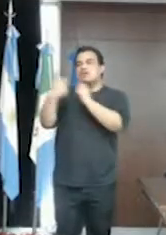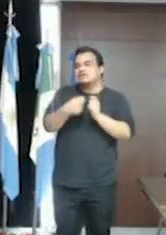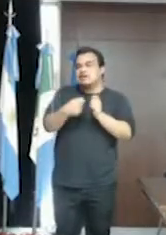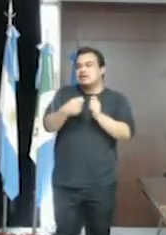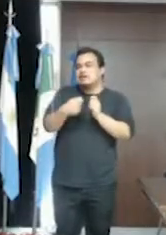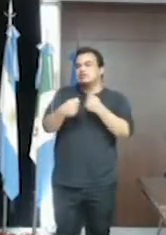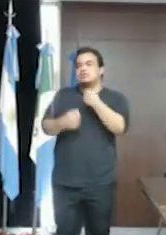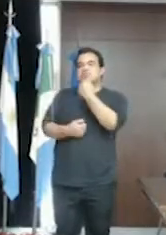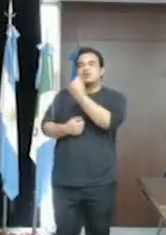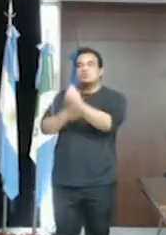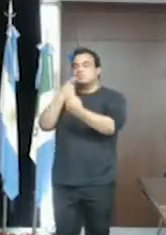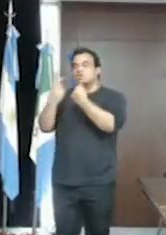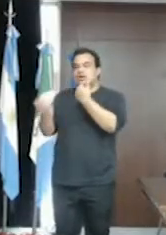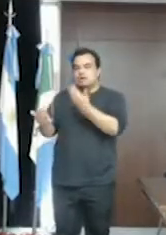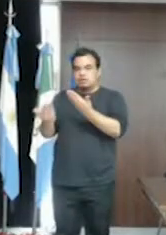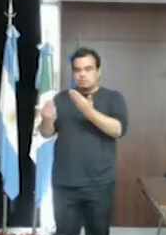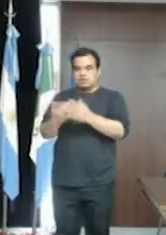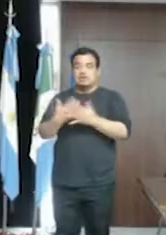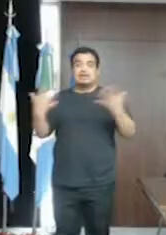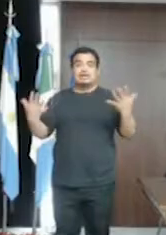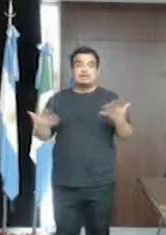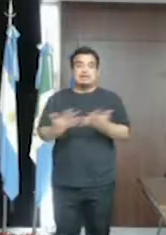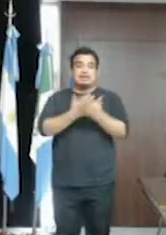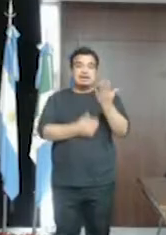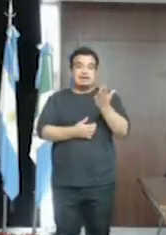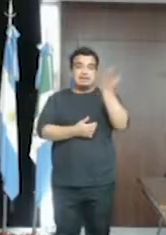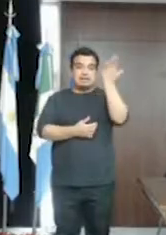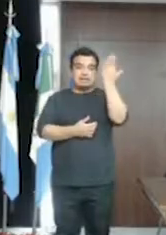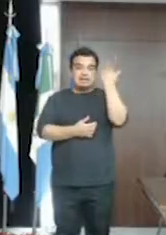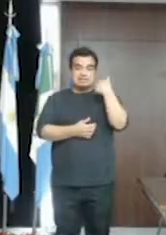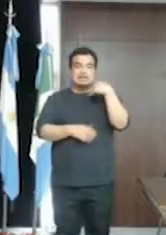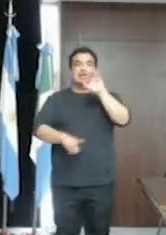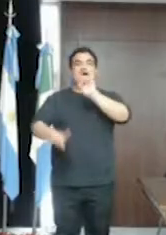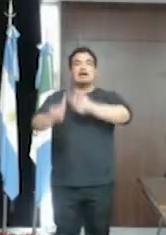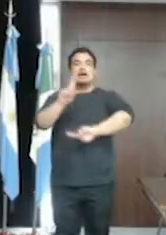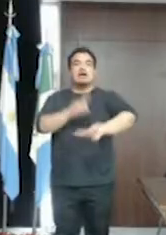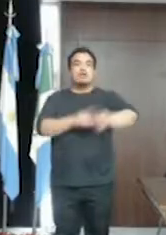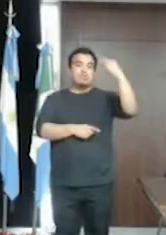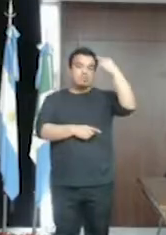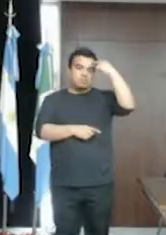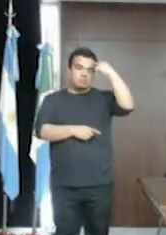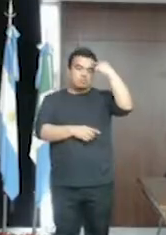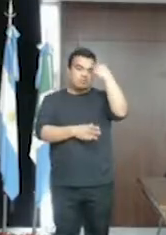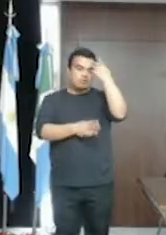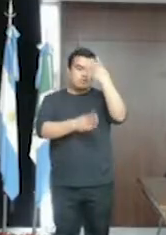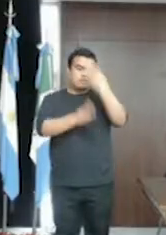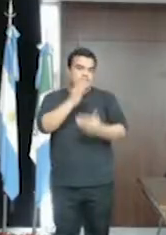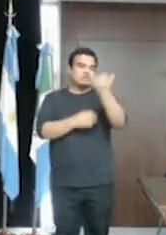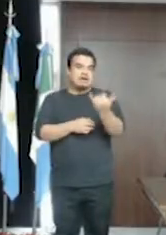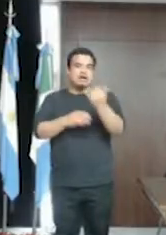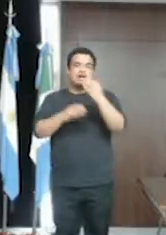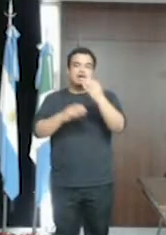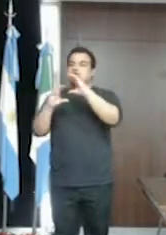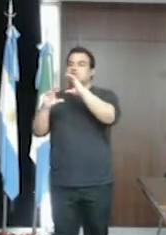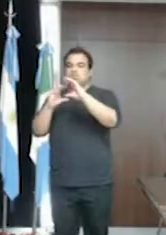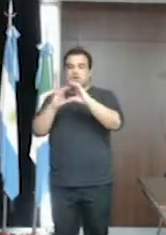Además, sepan, ayer lo hablábamos, no me acuerdo con quién, que entre las personas que tienen trastornos cognitivos se comunican. De alguna manera, en